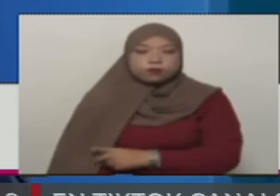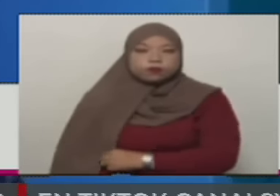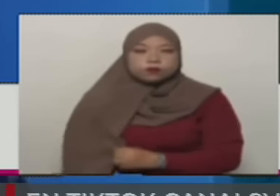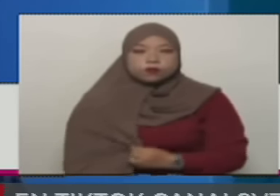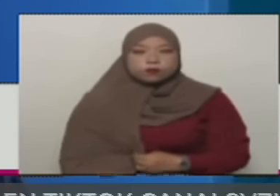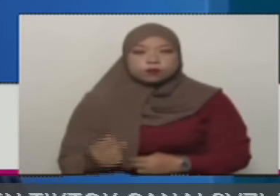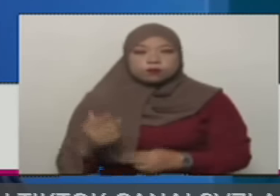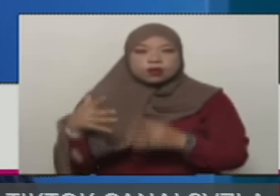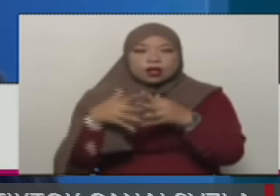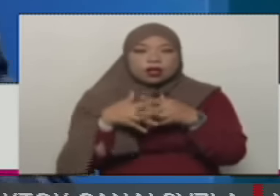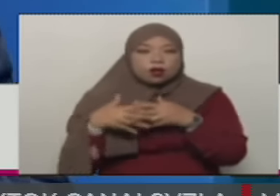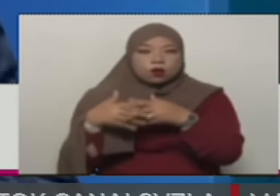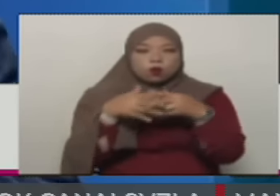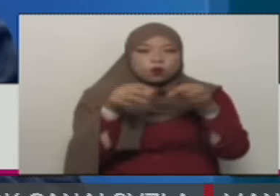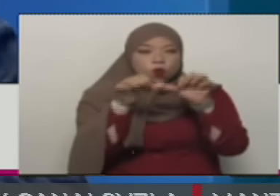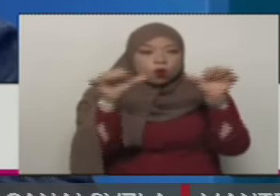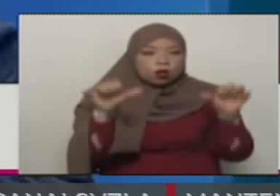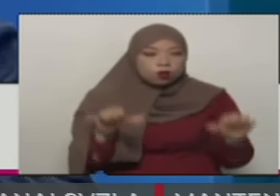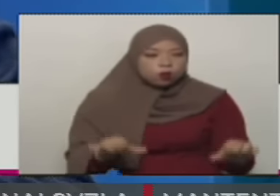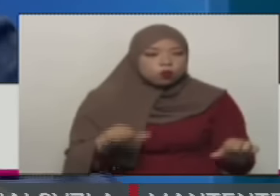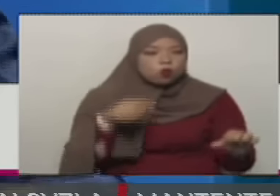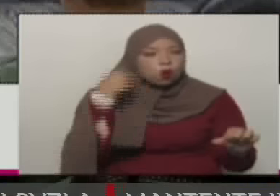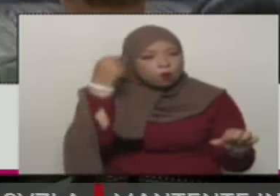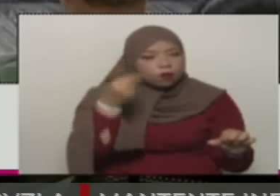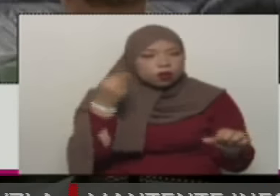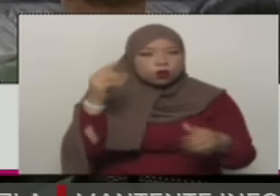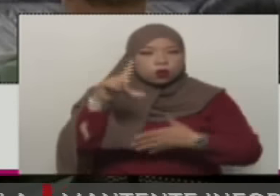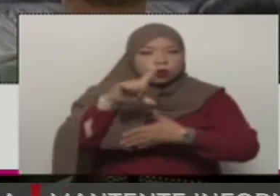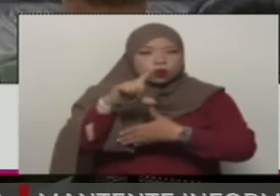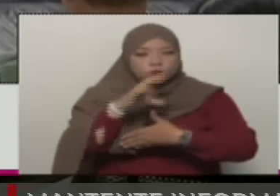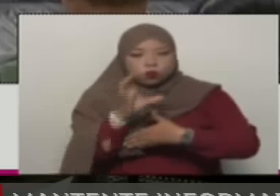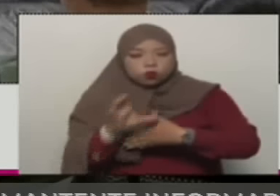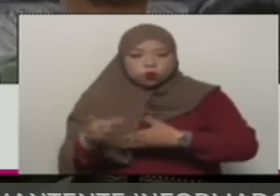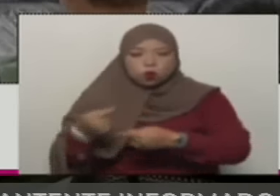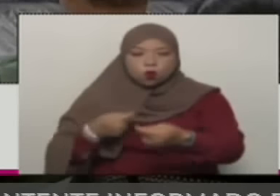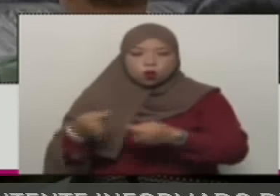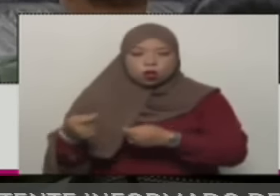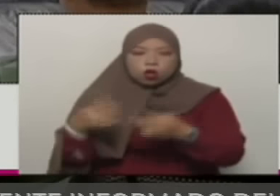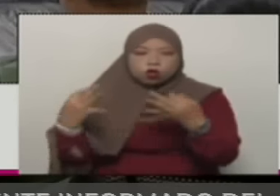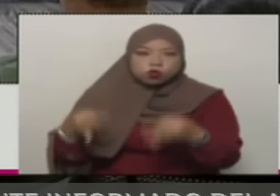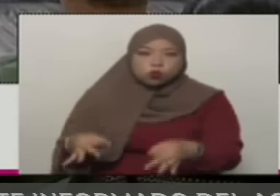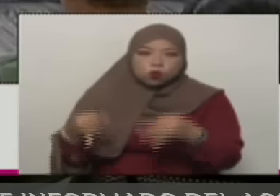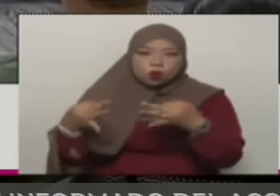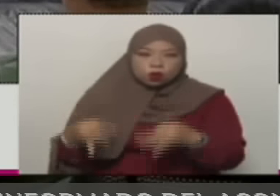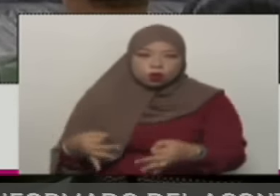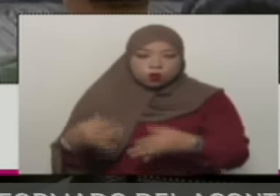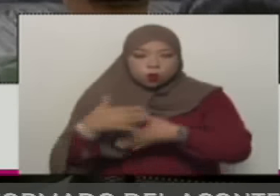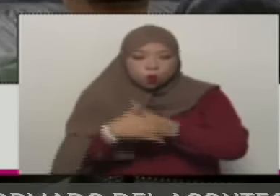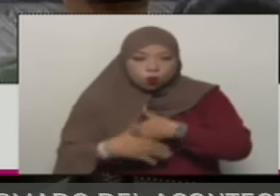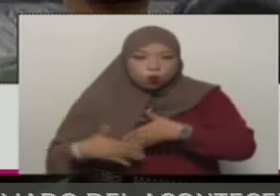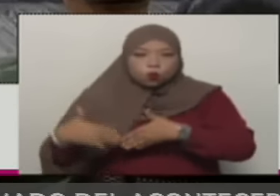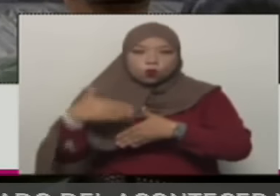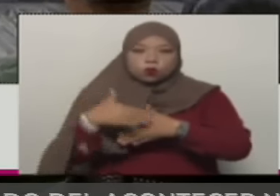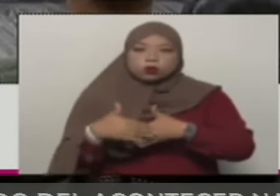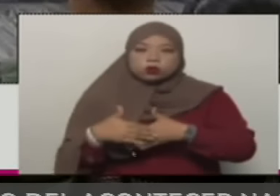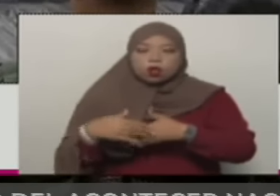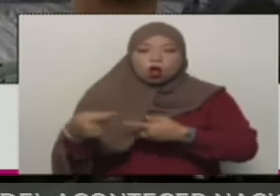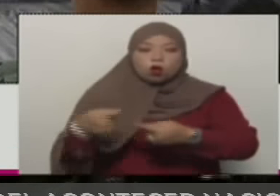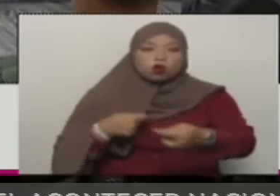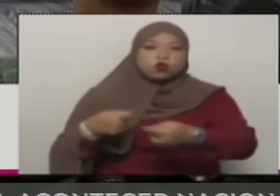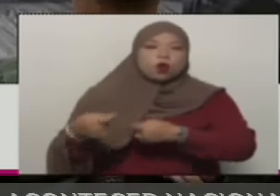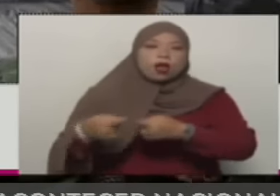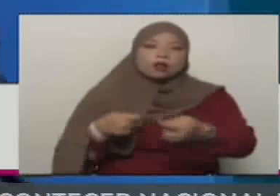el imperio se plantea en América Latina y el Caribe tomar el control de su área vital. Todo eso se lo dije yo a él.